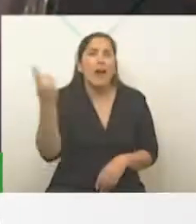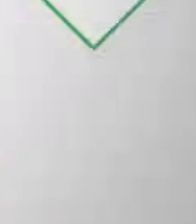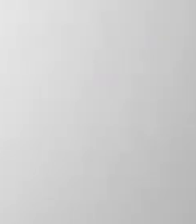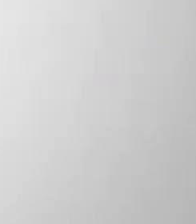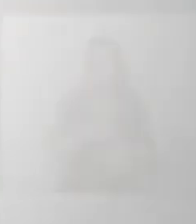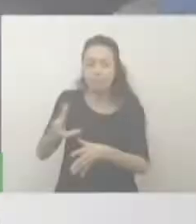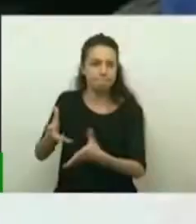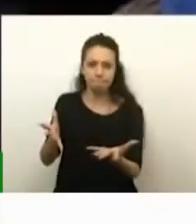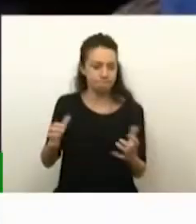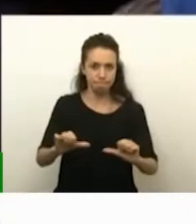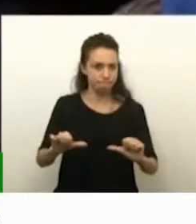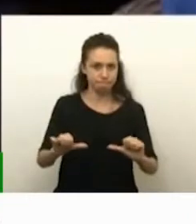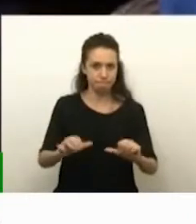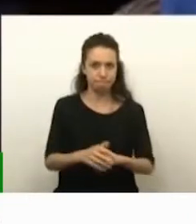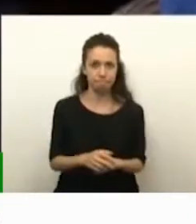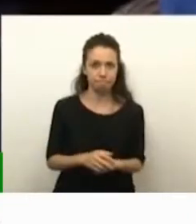radicalizado.